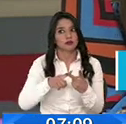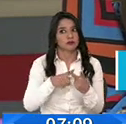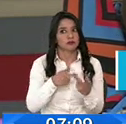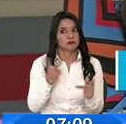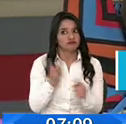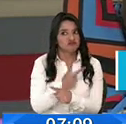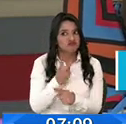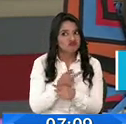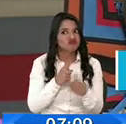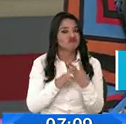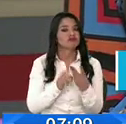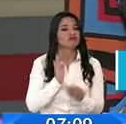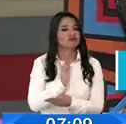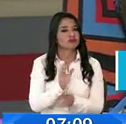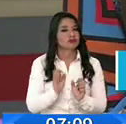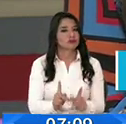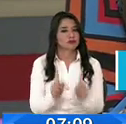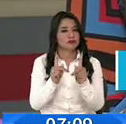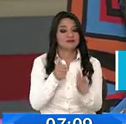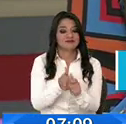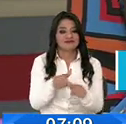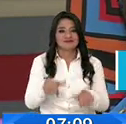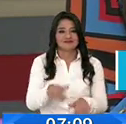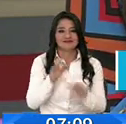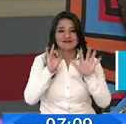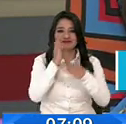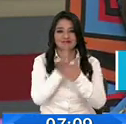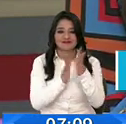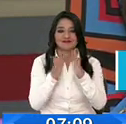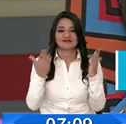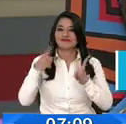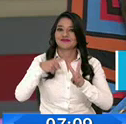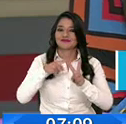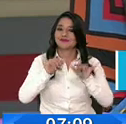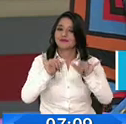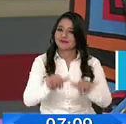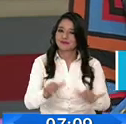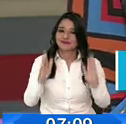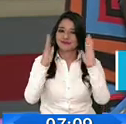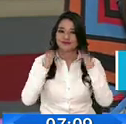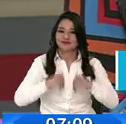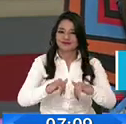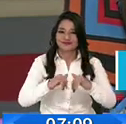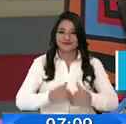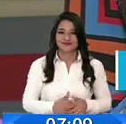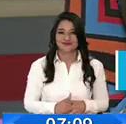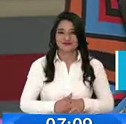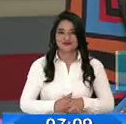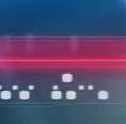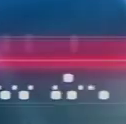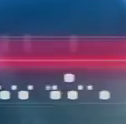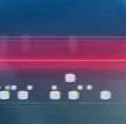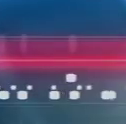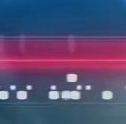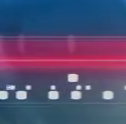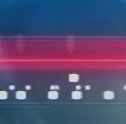oportunidades para el sector recuerda las citadas en pocos momentos en el comercio tb así que no se despegue de nuestra señal